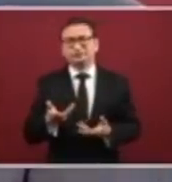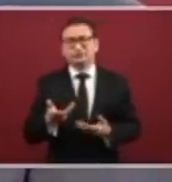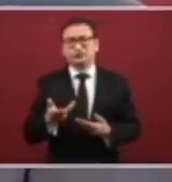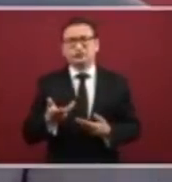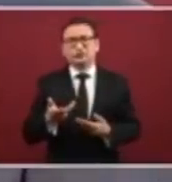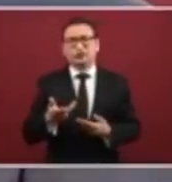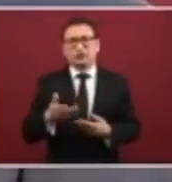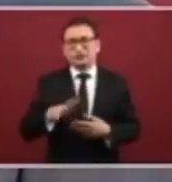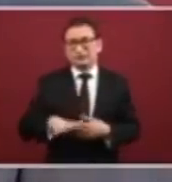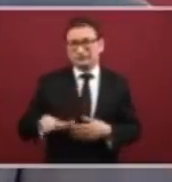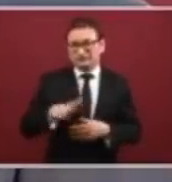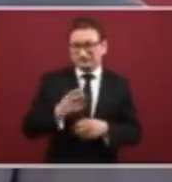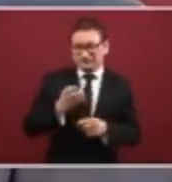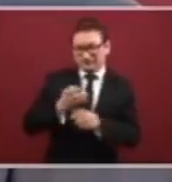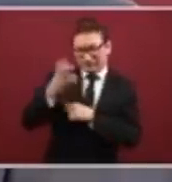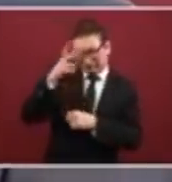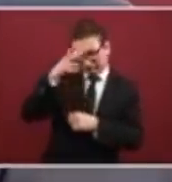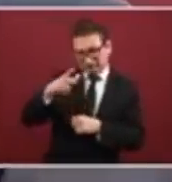afectar el Estado